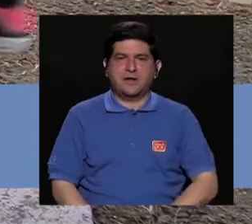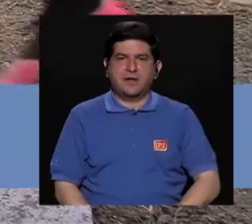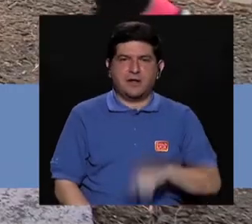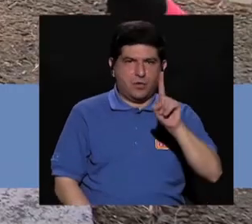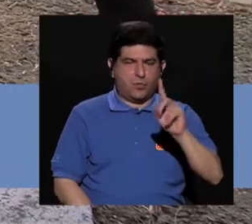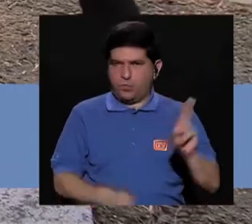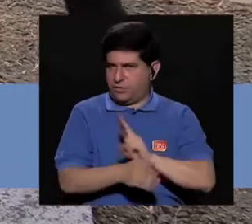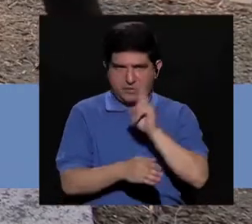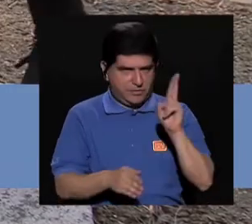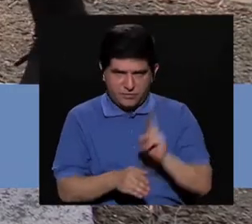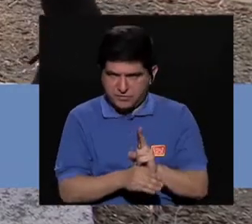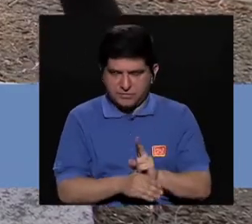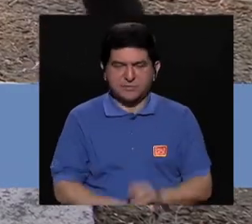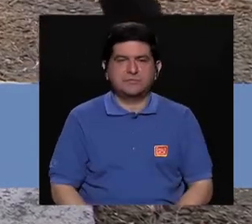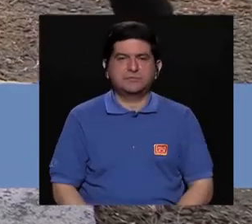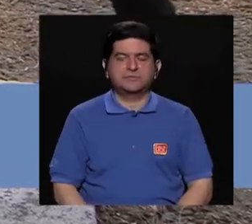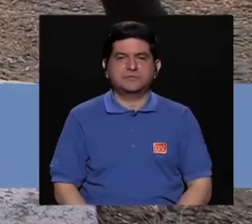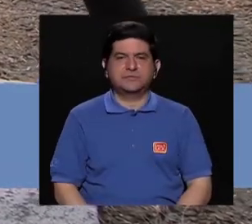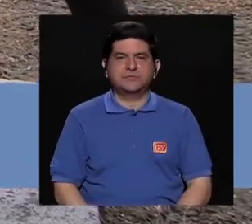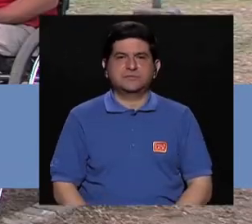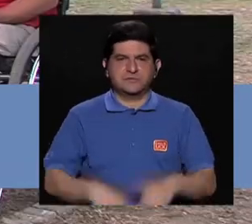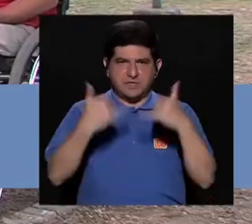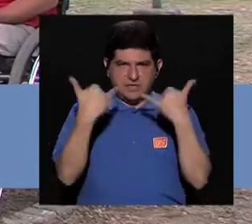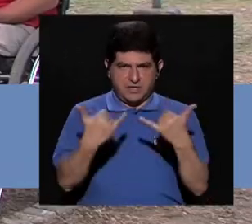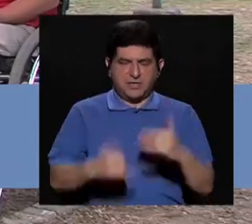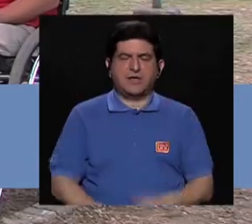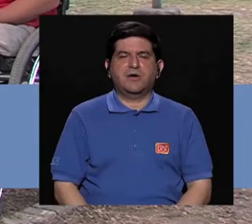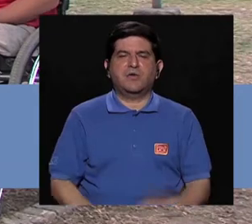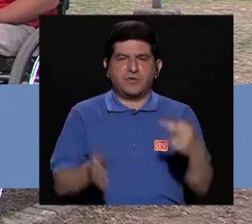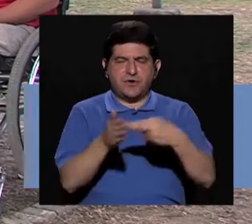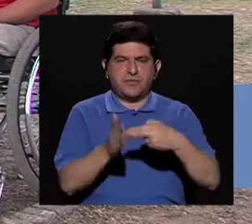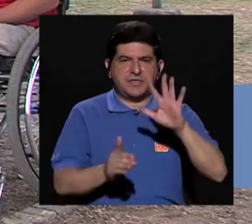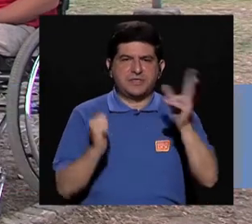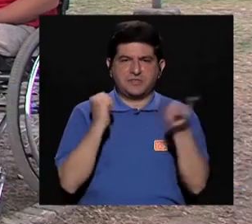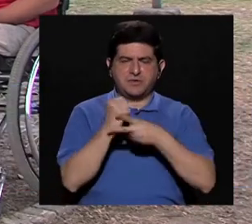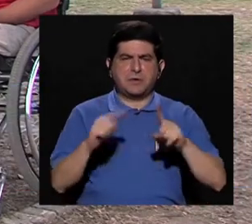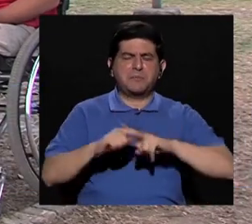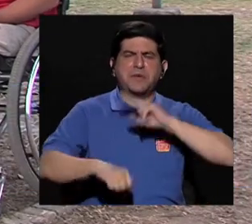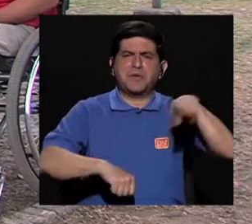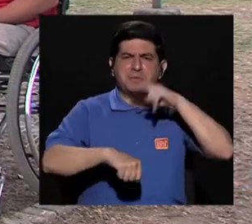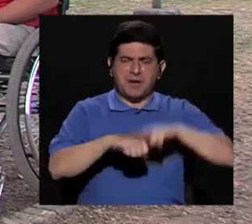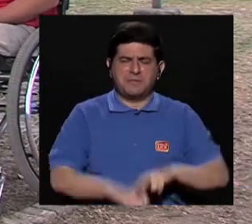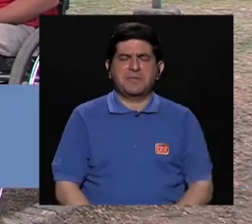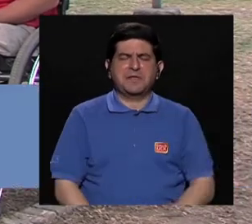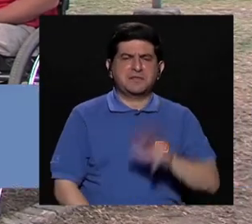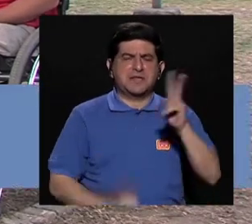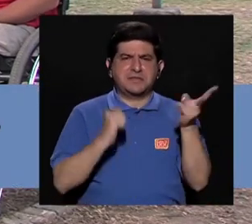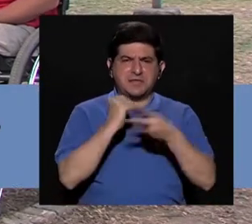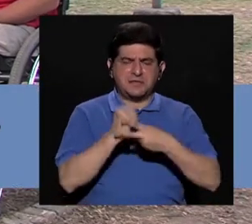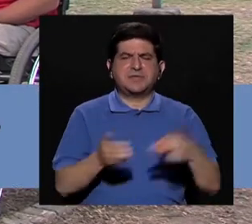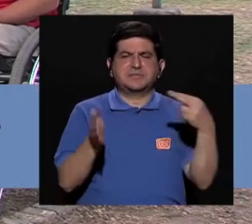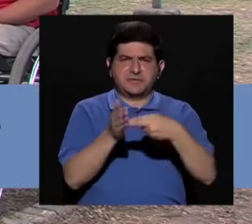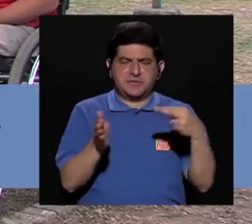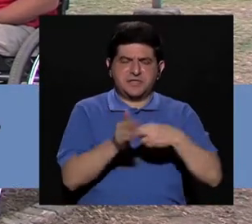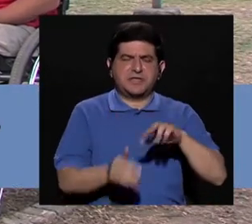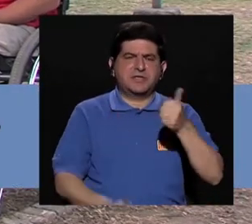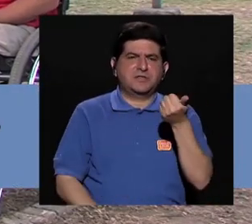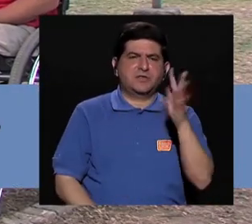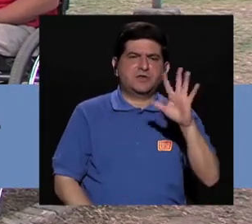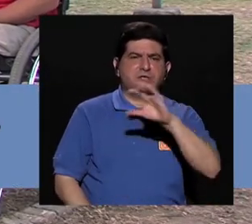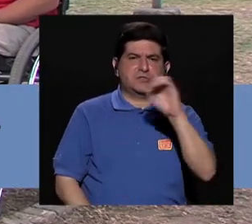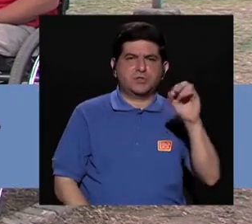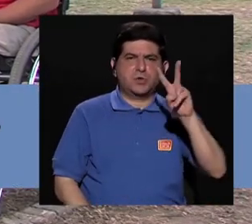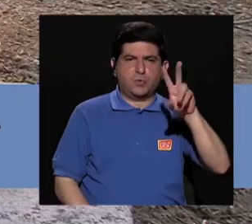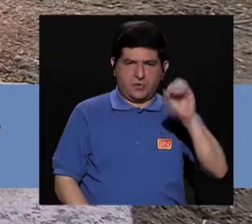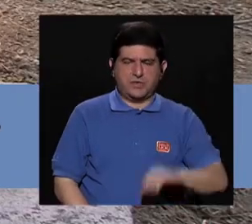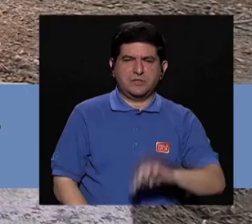una de las piernas. En este momento vamos a hacer una serie de 5 repeticiones, pero normalmente pueden hacer unas 3 series de 15 a 20